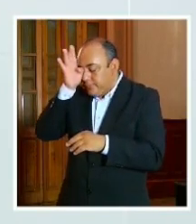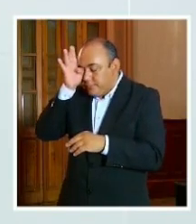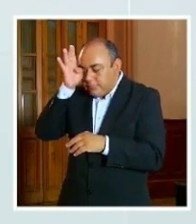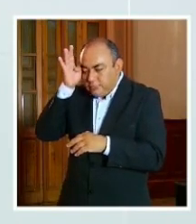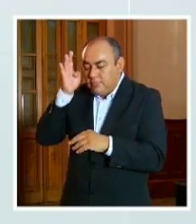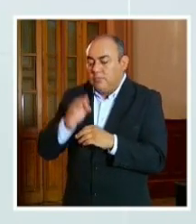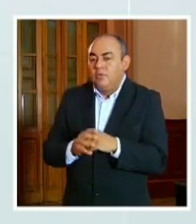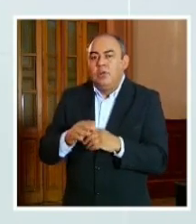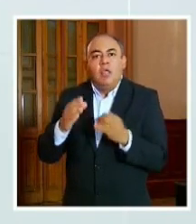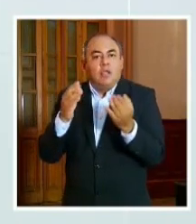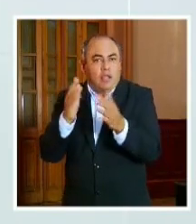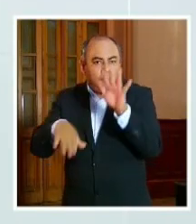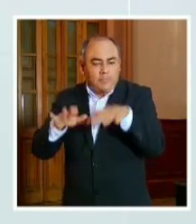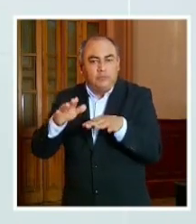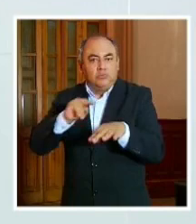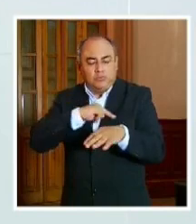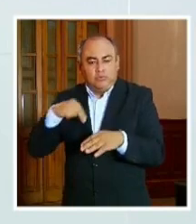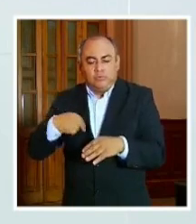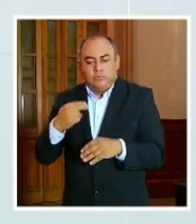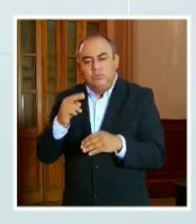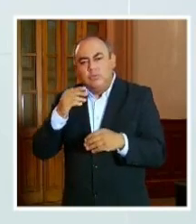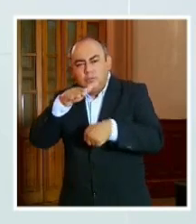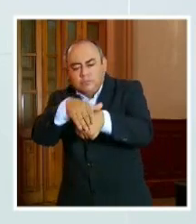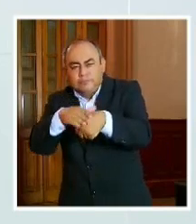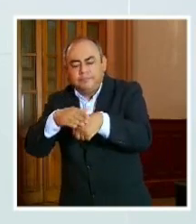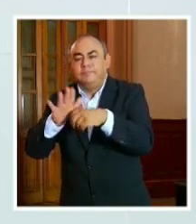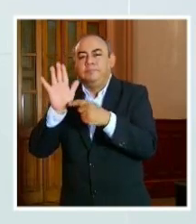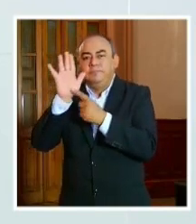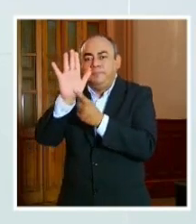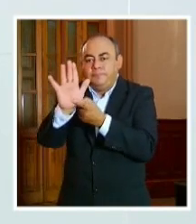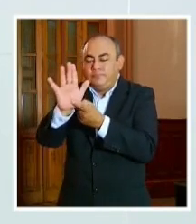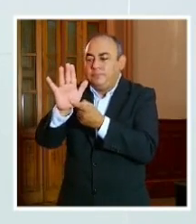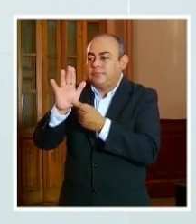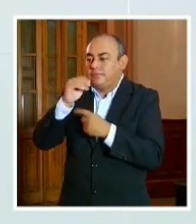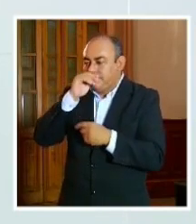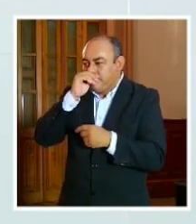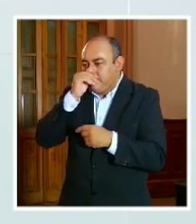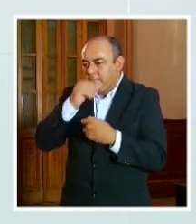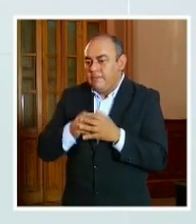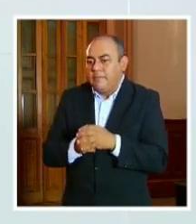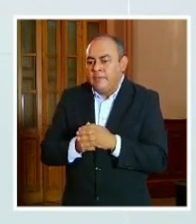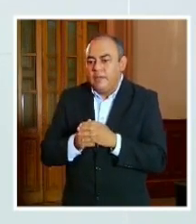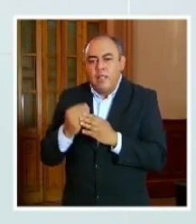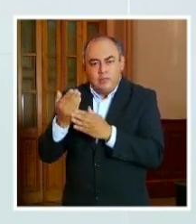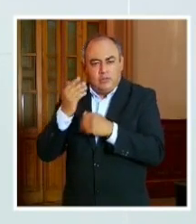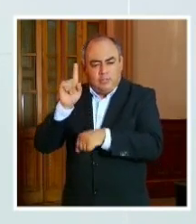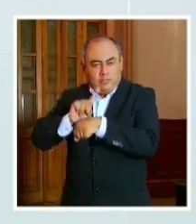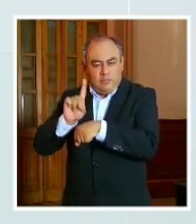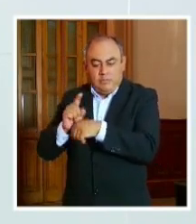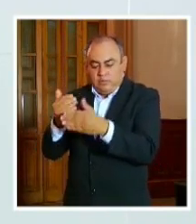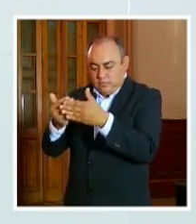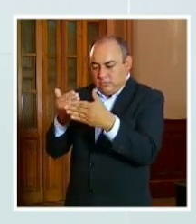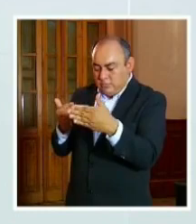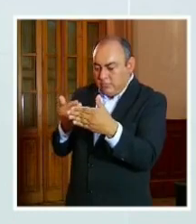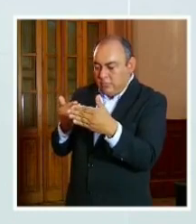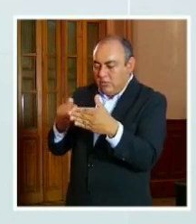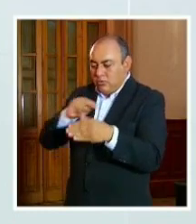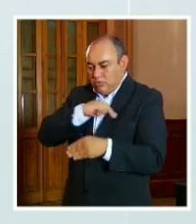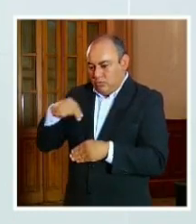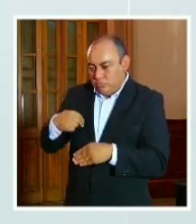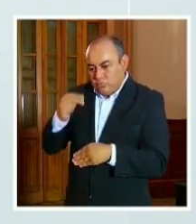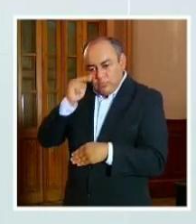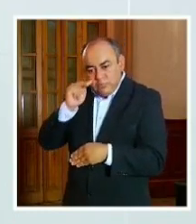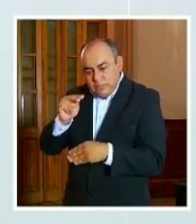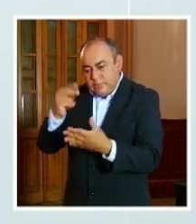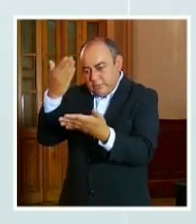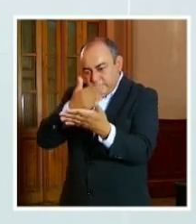semáforo epidemiológico refleja el comportamiento de la última semana, pero durante los últimos 2 días se empieza a ver